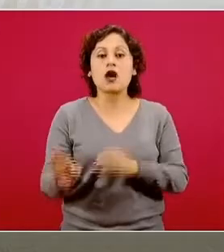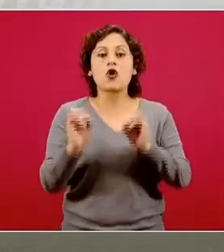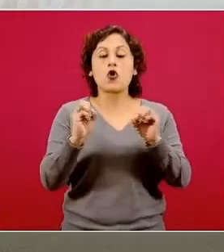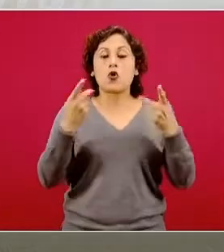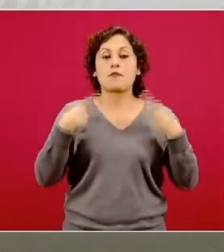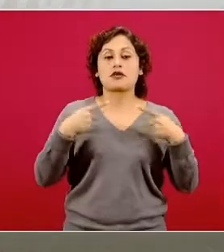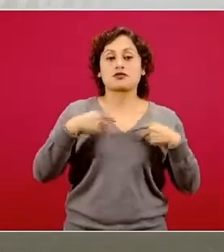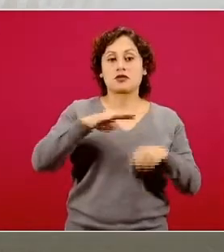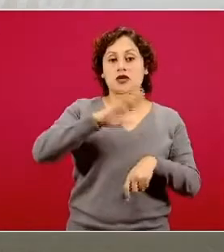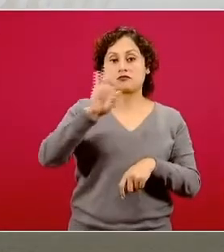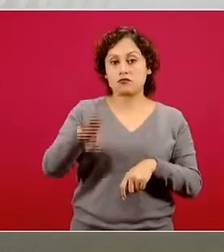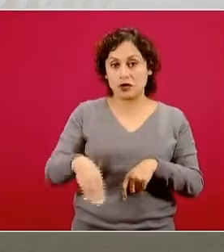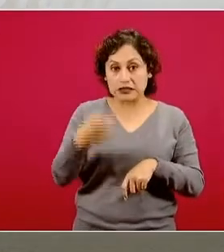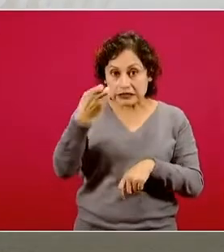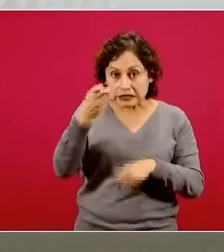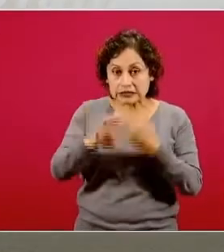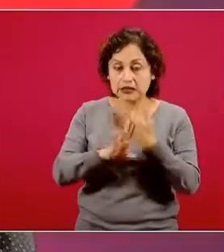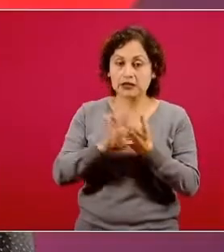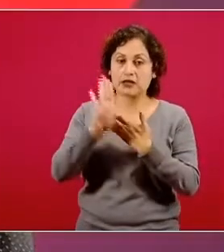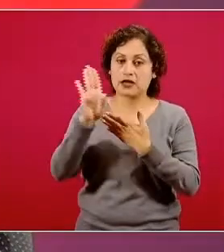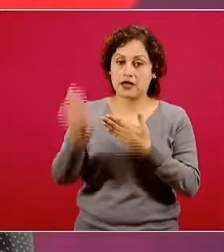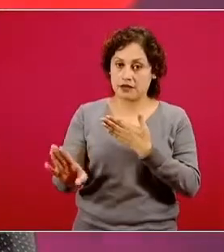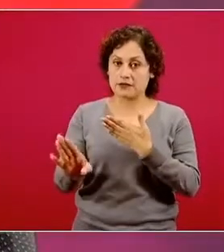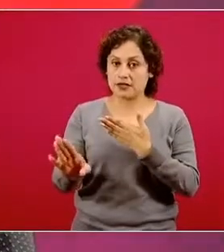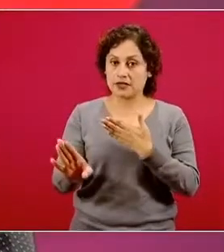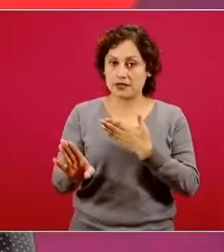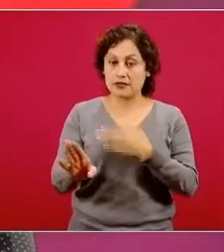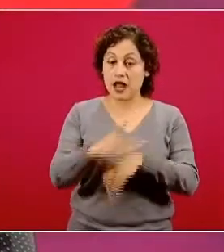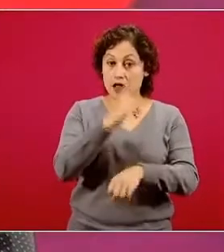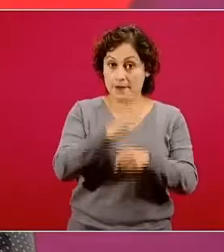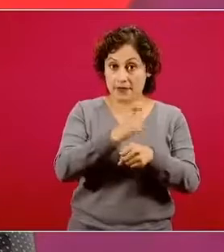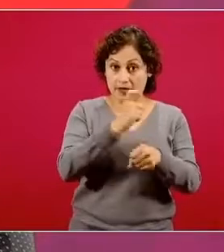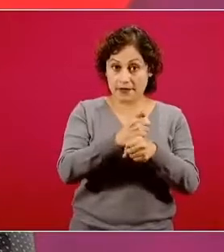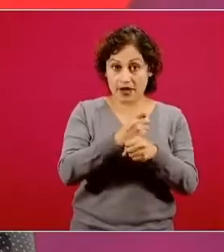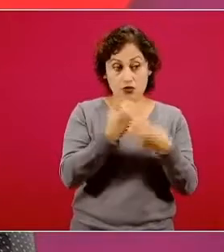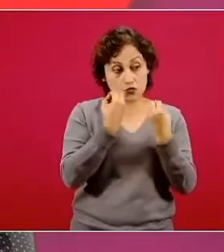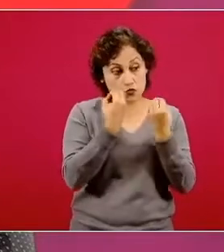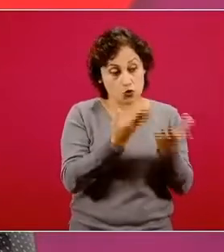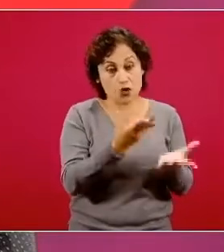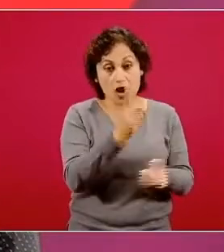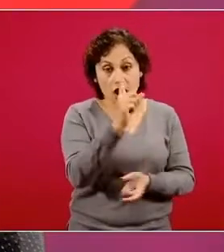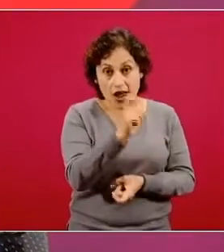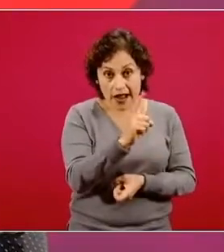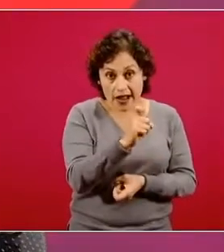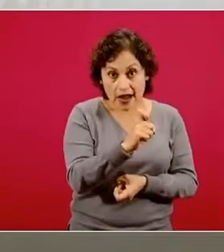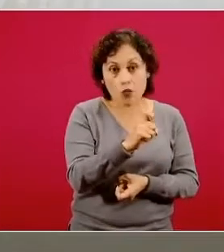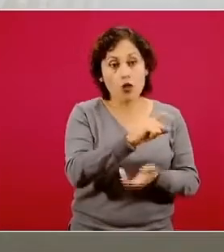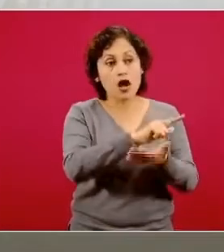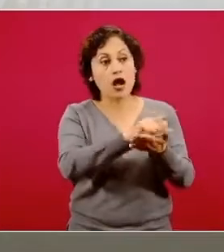muertes. La estrategia número uno es el agua potable y el